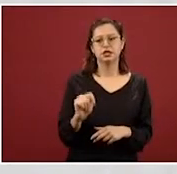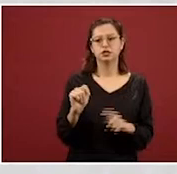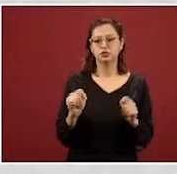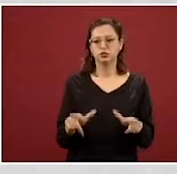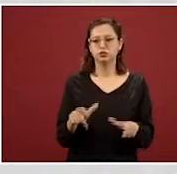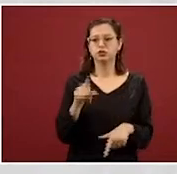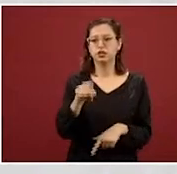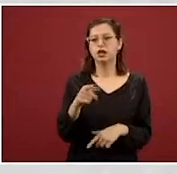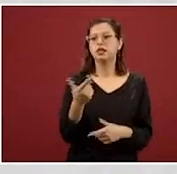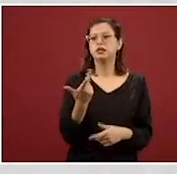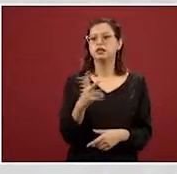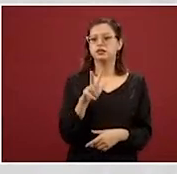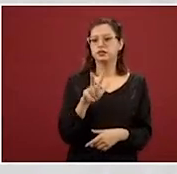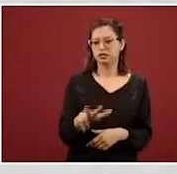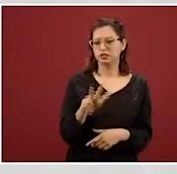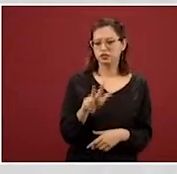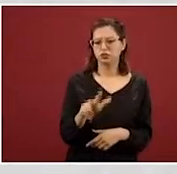Chiapas,